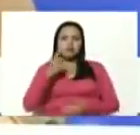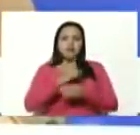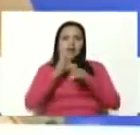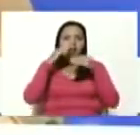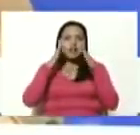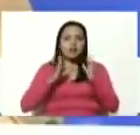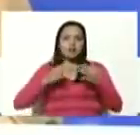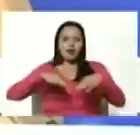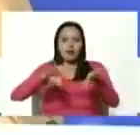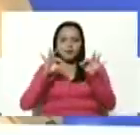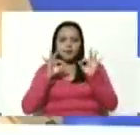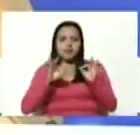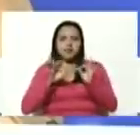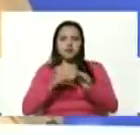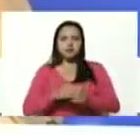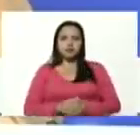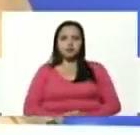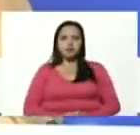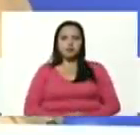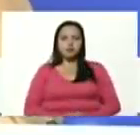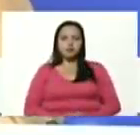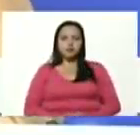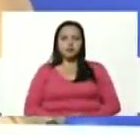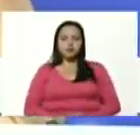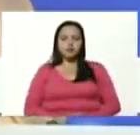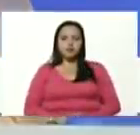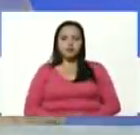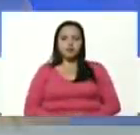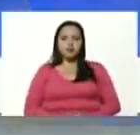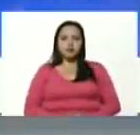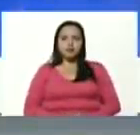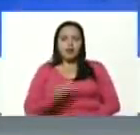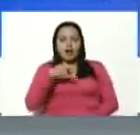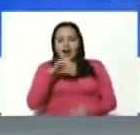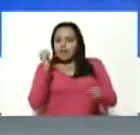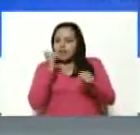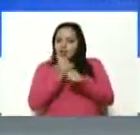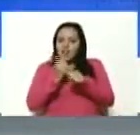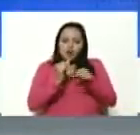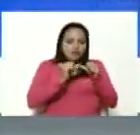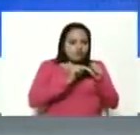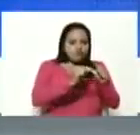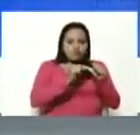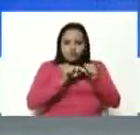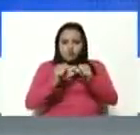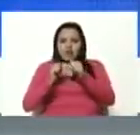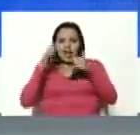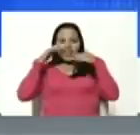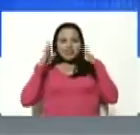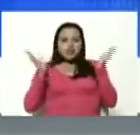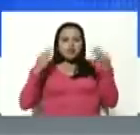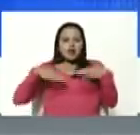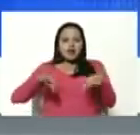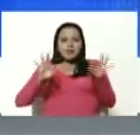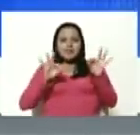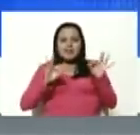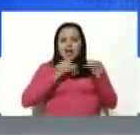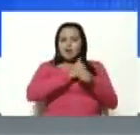especial, Eduardo. Lo pones en tu agenda permanente. atención especial,